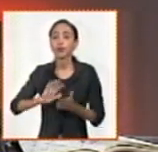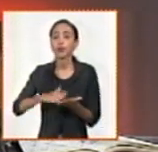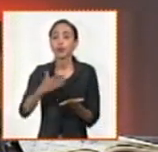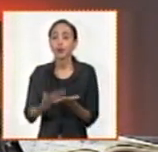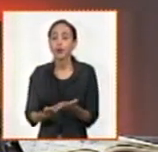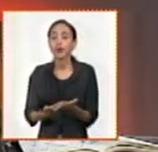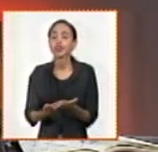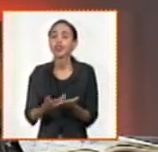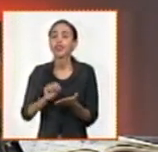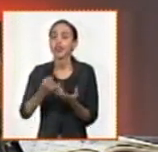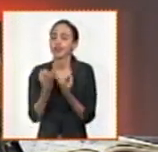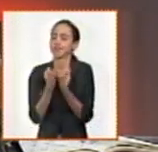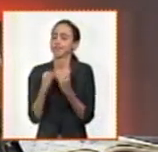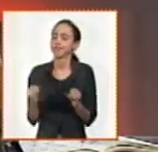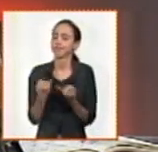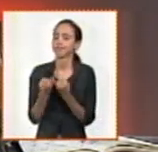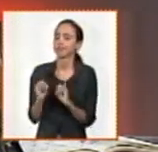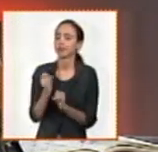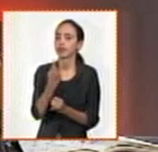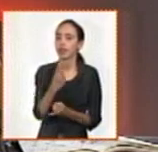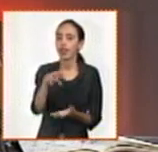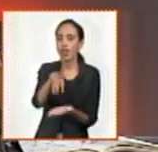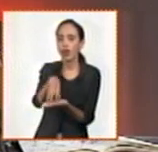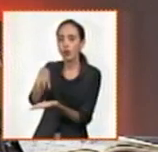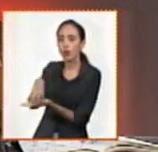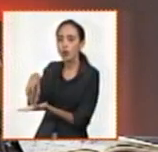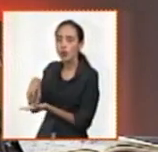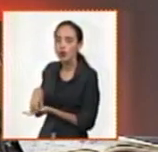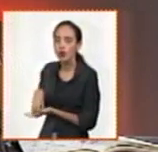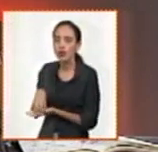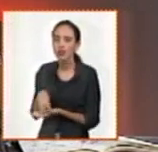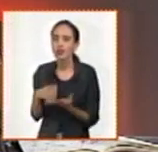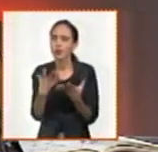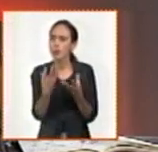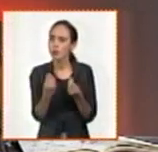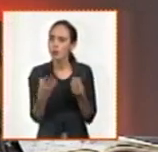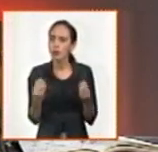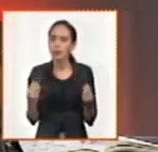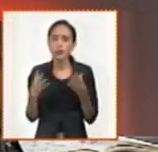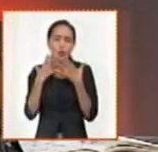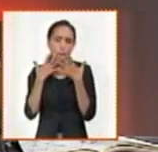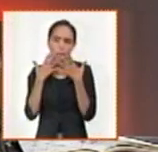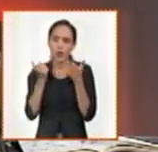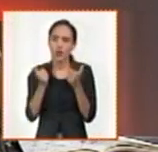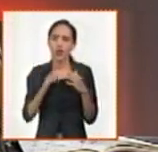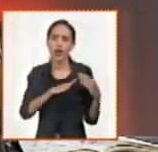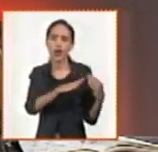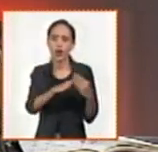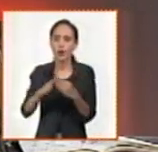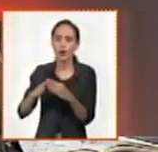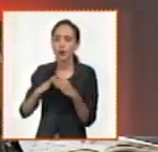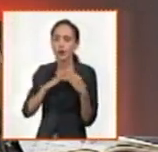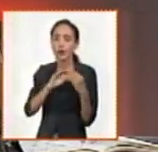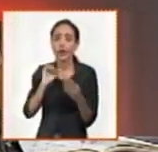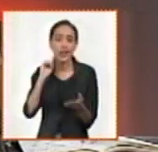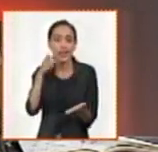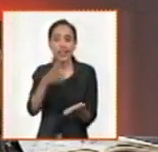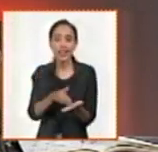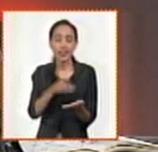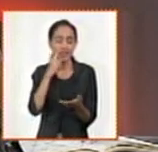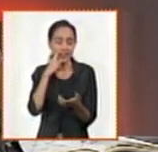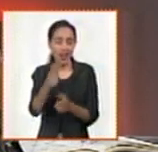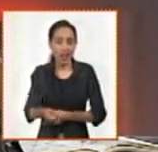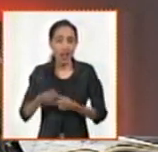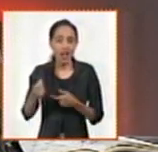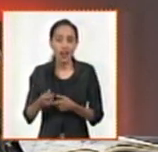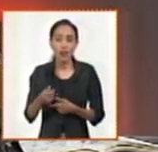propuestas emancipatorias en cada lugar. Entonces, le sale mucho mejor a una comunidad ir a través de la